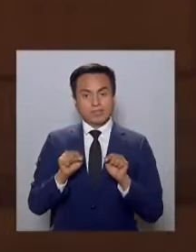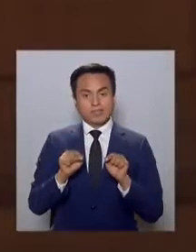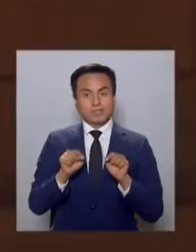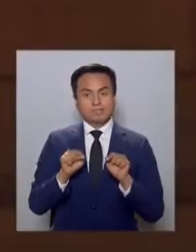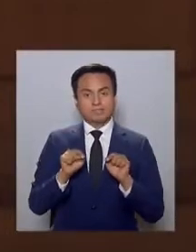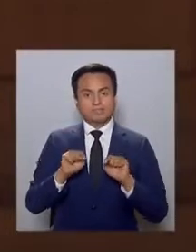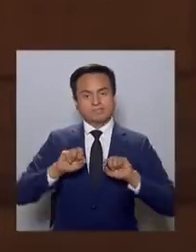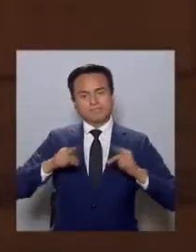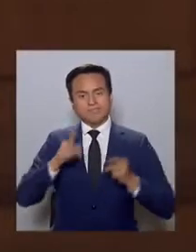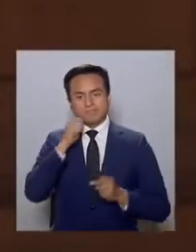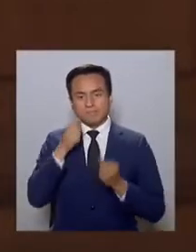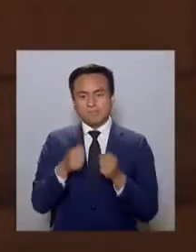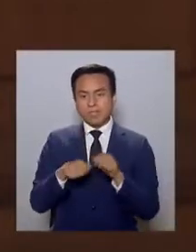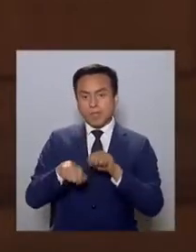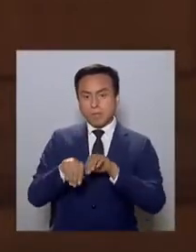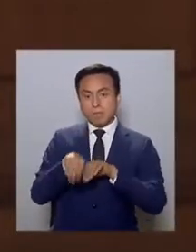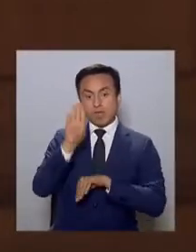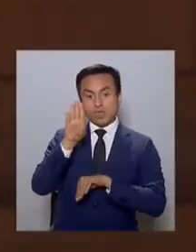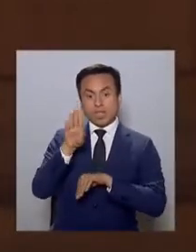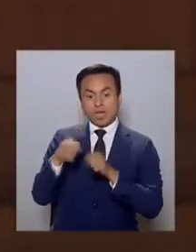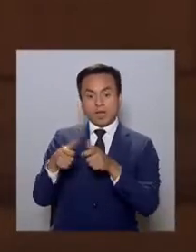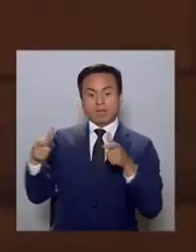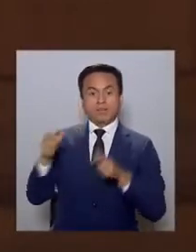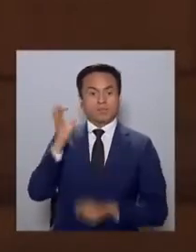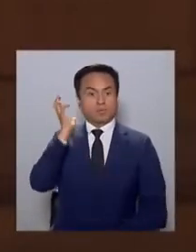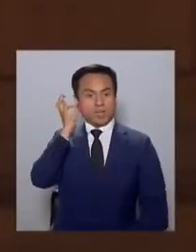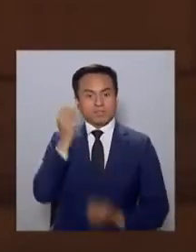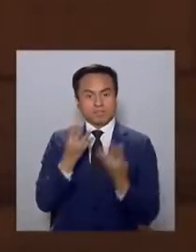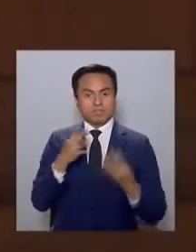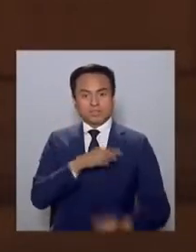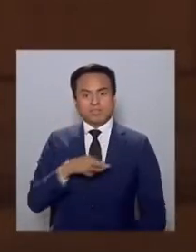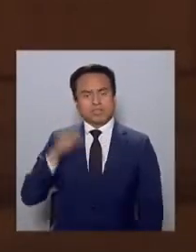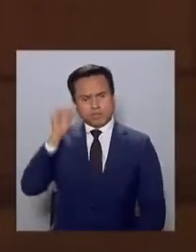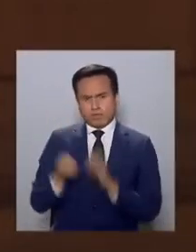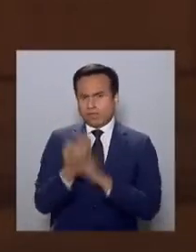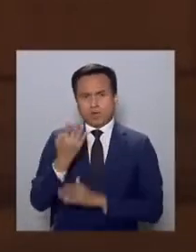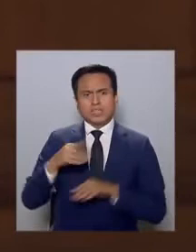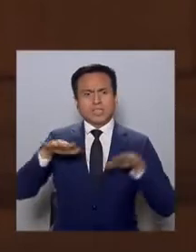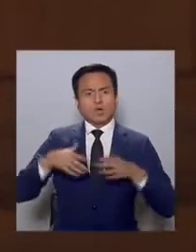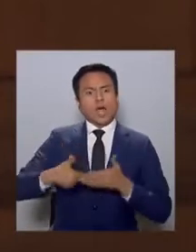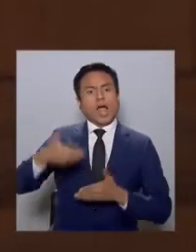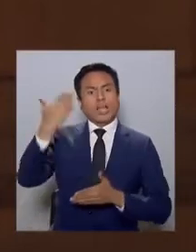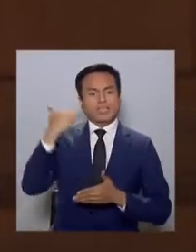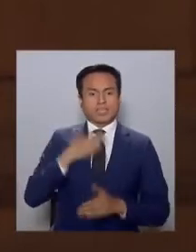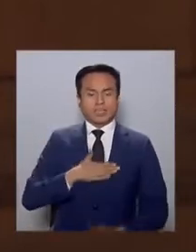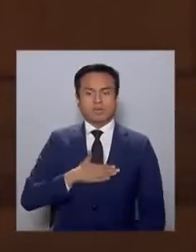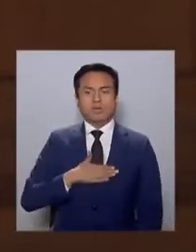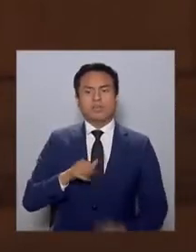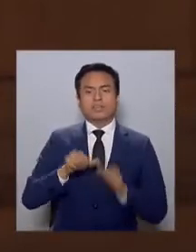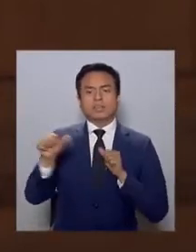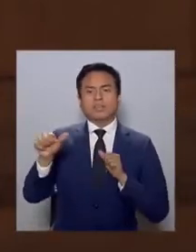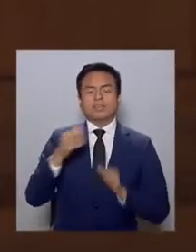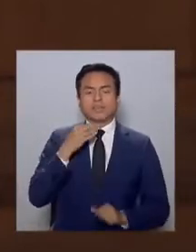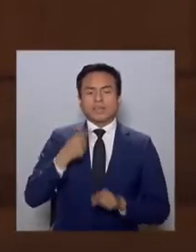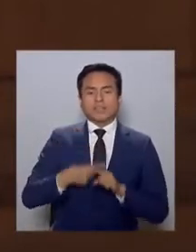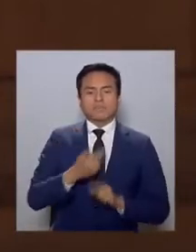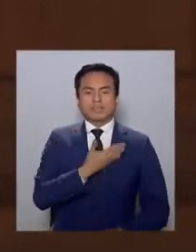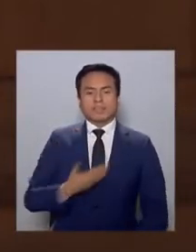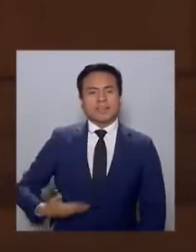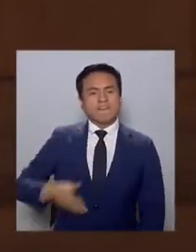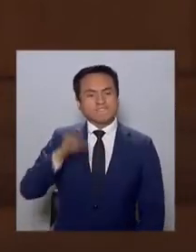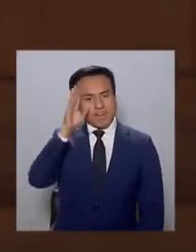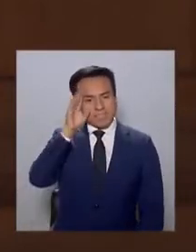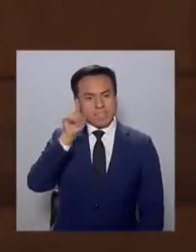en el hecho de que sea una mayoría de mujeres no estamos innovando, porque alguien ya lo intentó antes, y quiero saludar a la distancia a la expresidenta